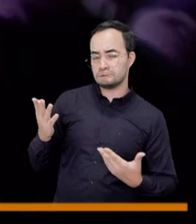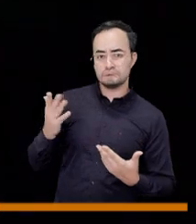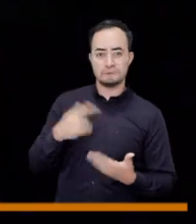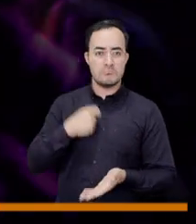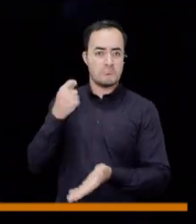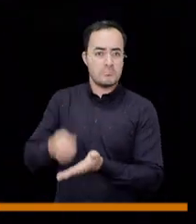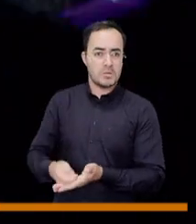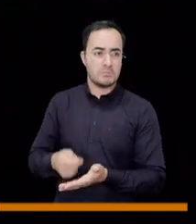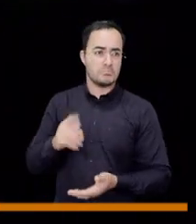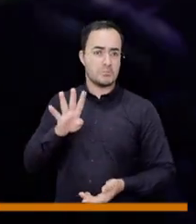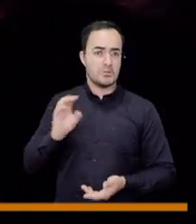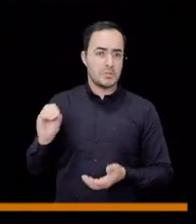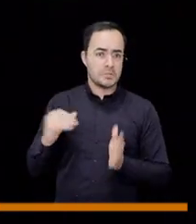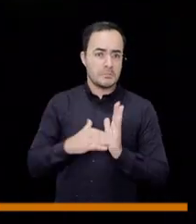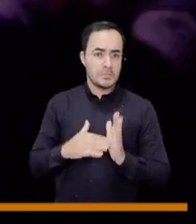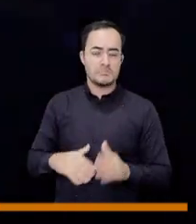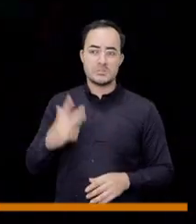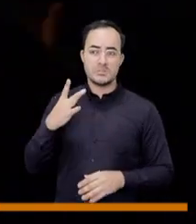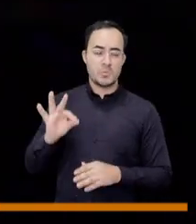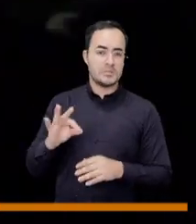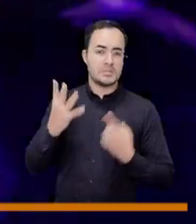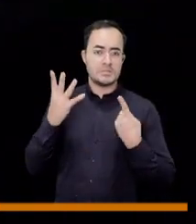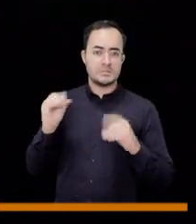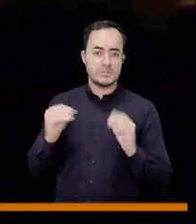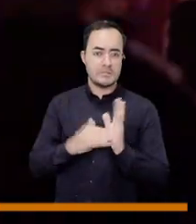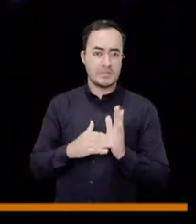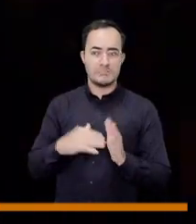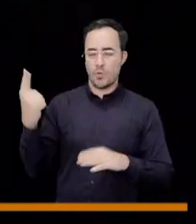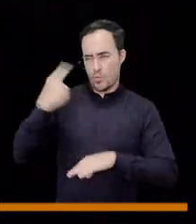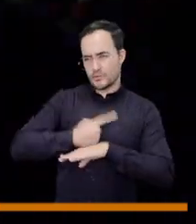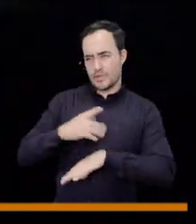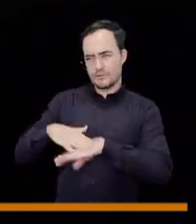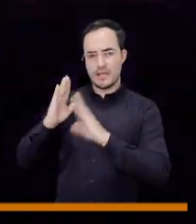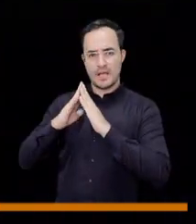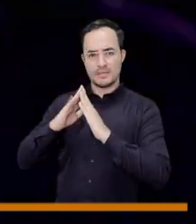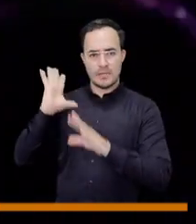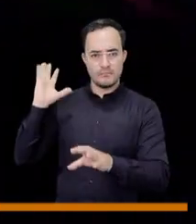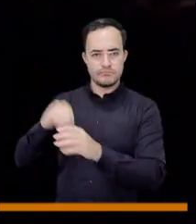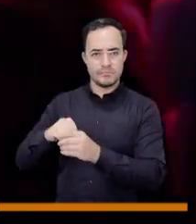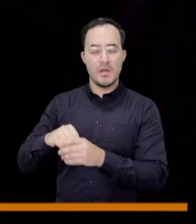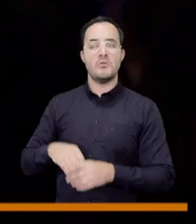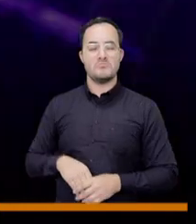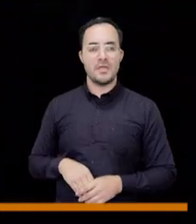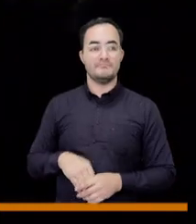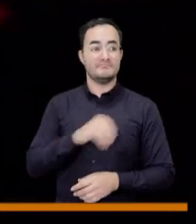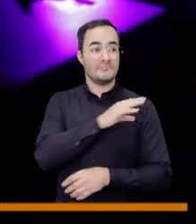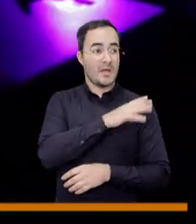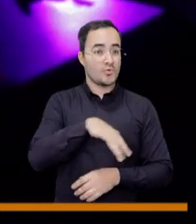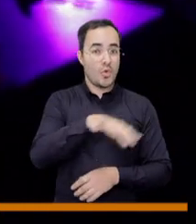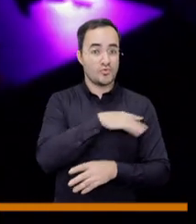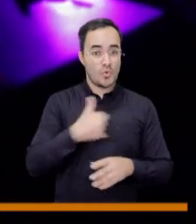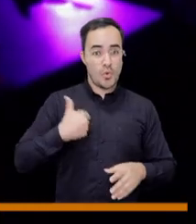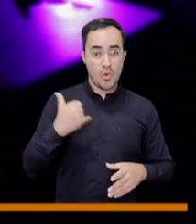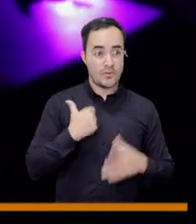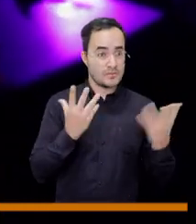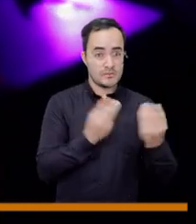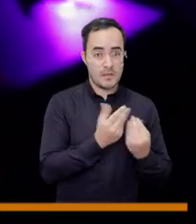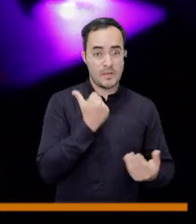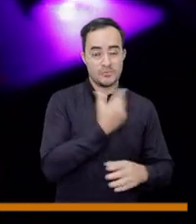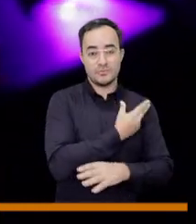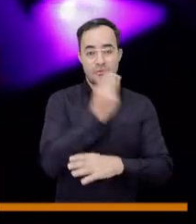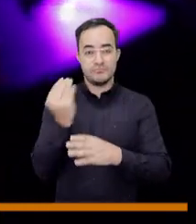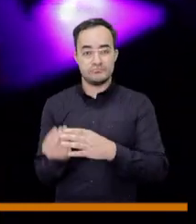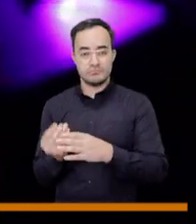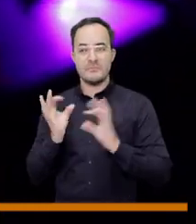a la señora que le van a pagar No sé 40 50 60 70 mil pesos por el día y allí se encierran los chicos los jóvenes